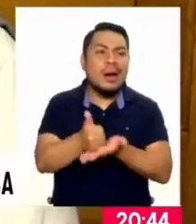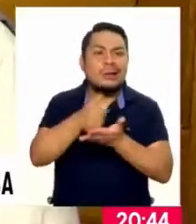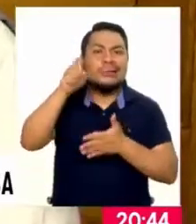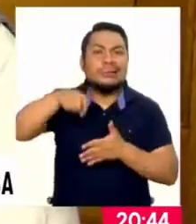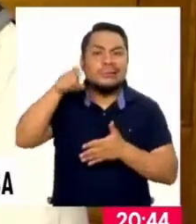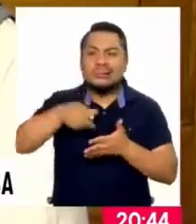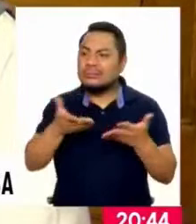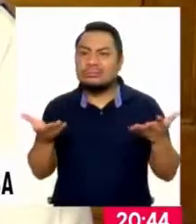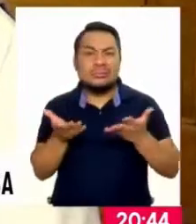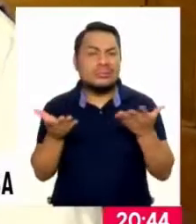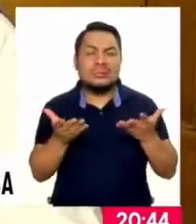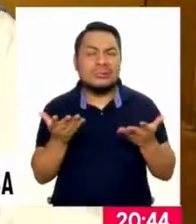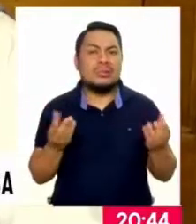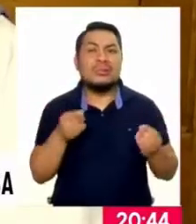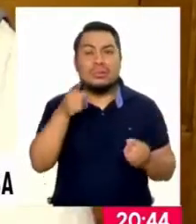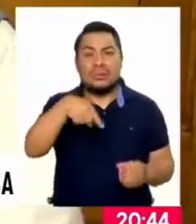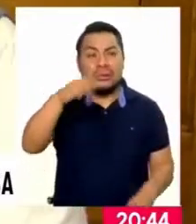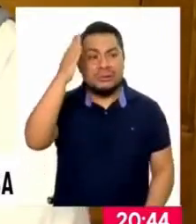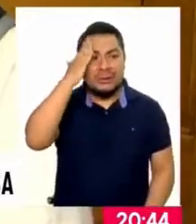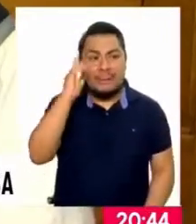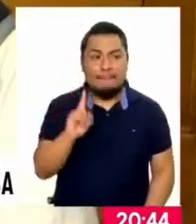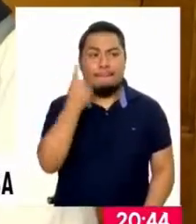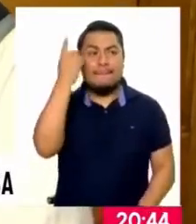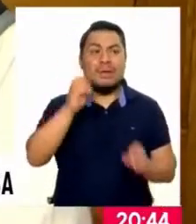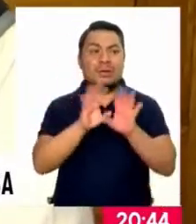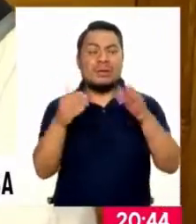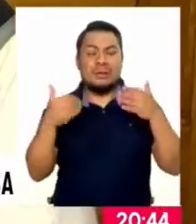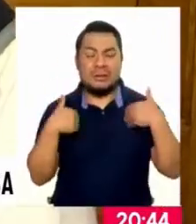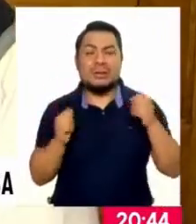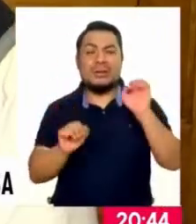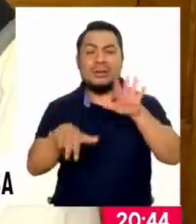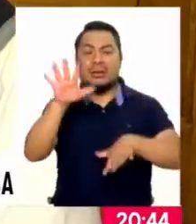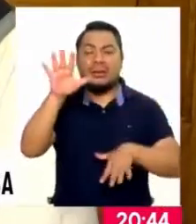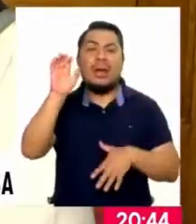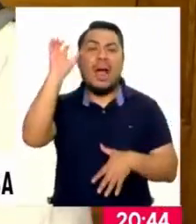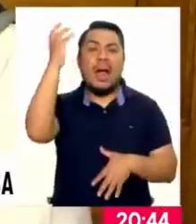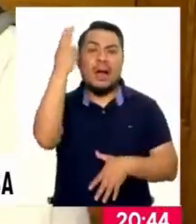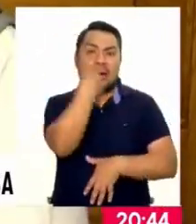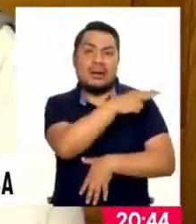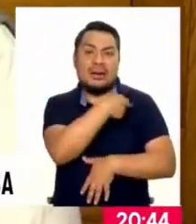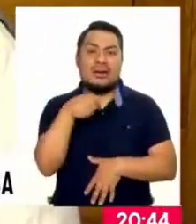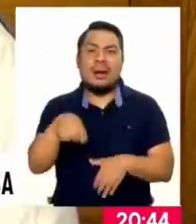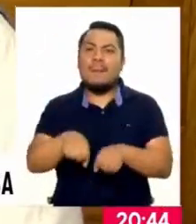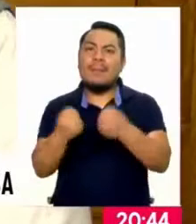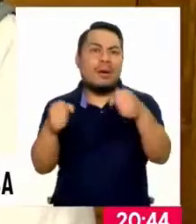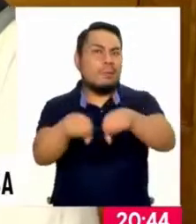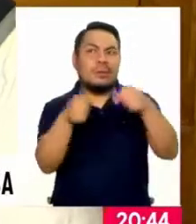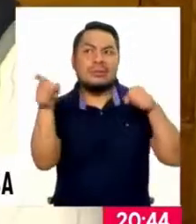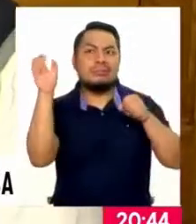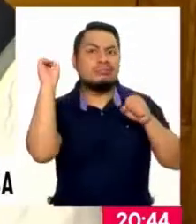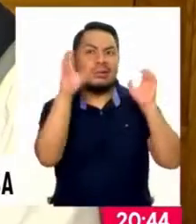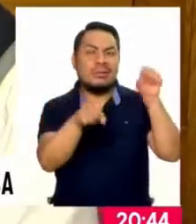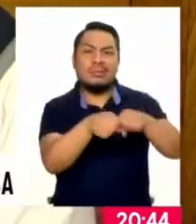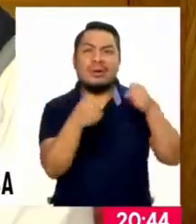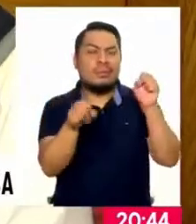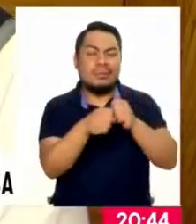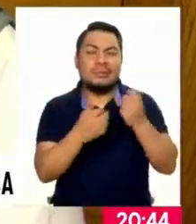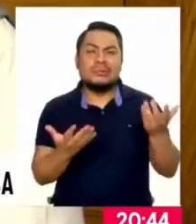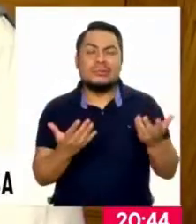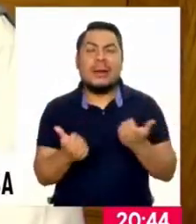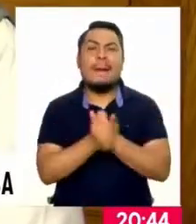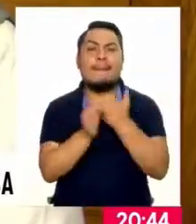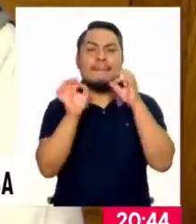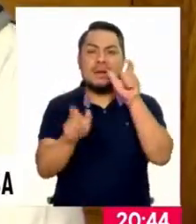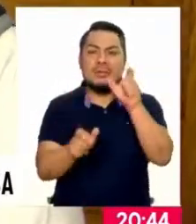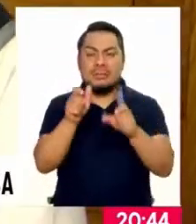necesitan ustedes saben que desde el primer día tenemos 15 ambulancias que han sido deterioradas exponiendo la vida de